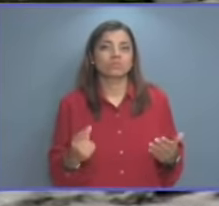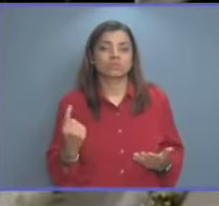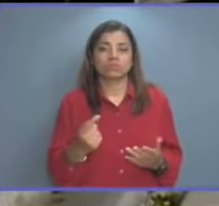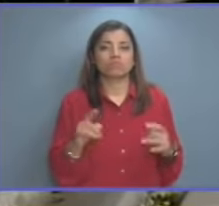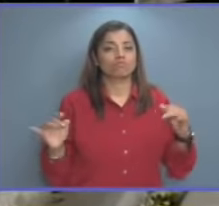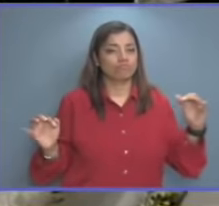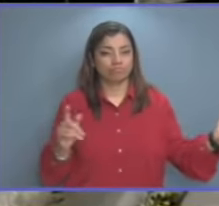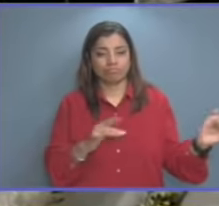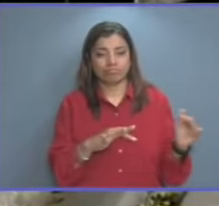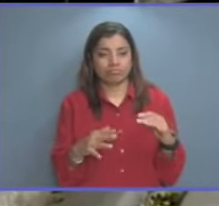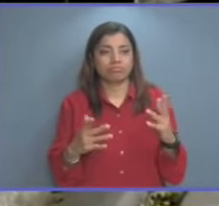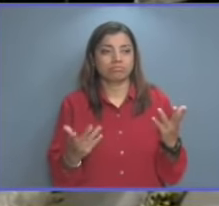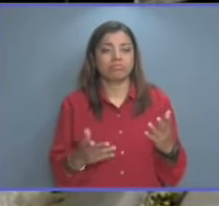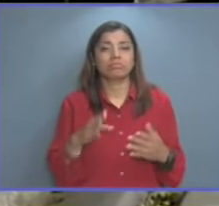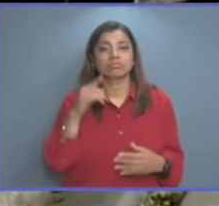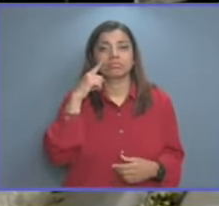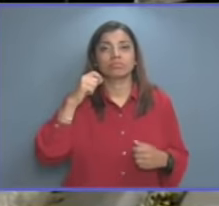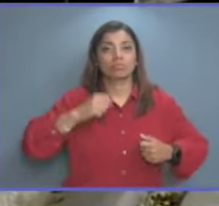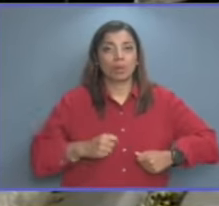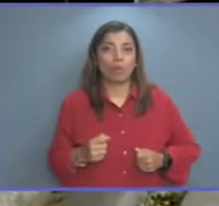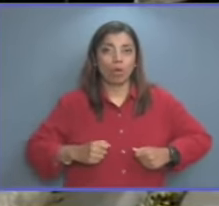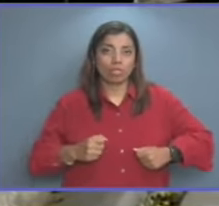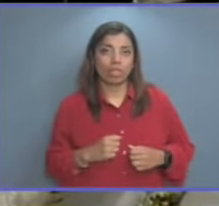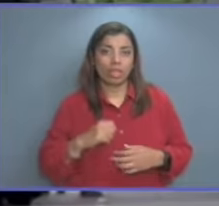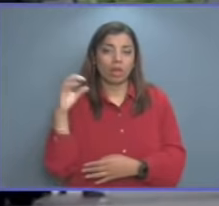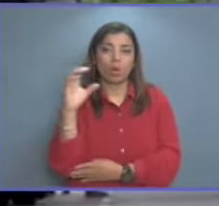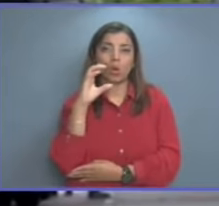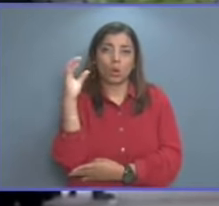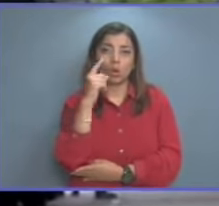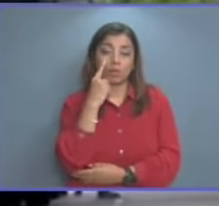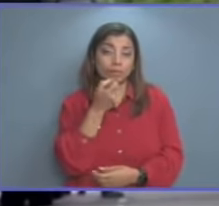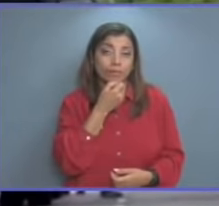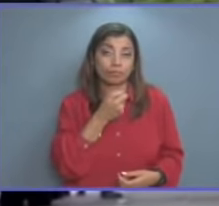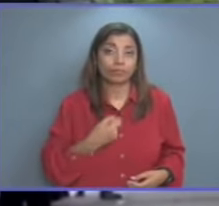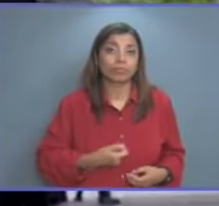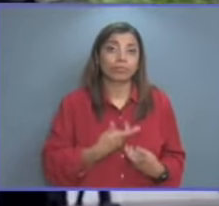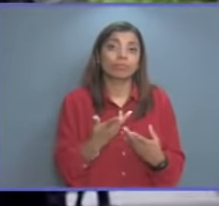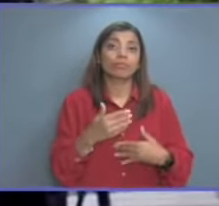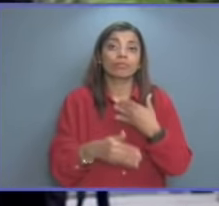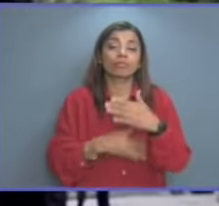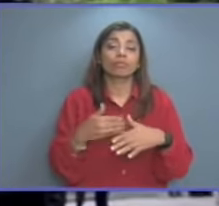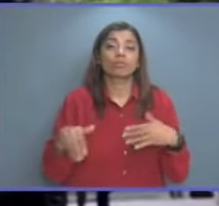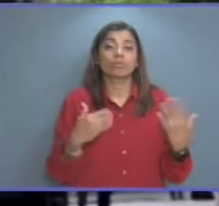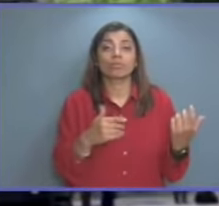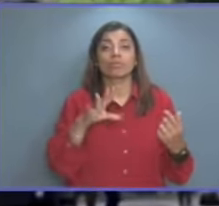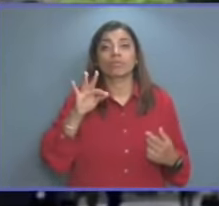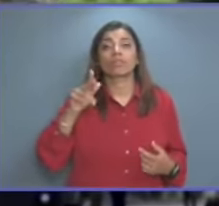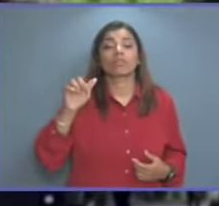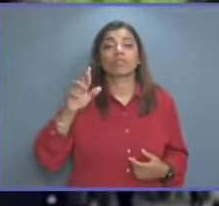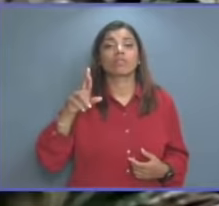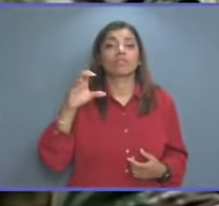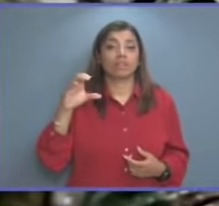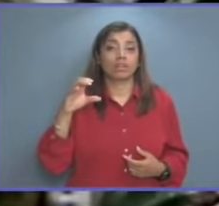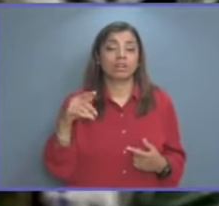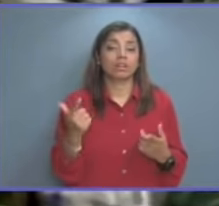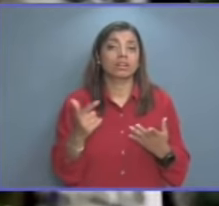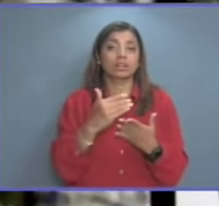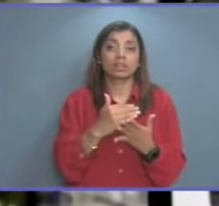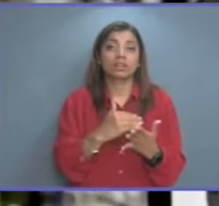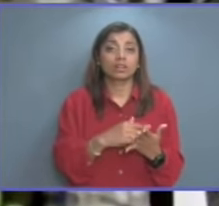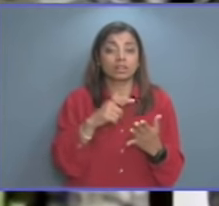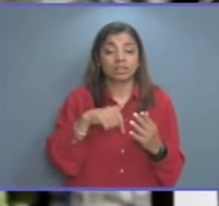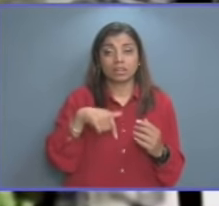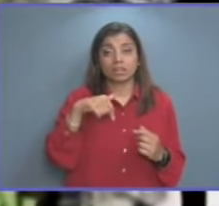enfrentamientos bogotá ha denunciado con insistencia que tanto las residencias de las farc como el ejército de la liberación